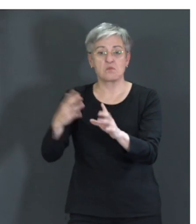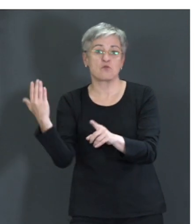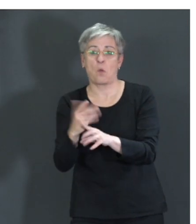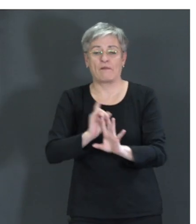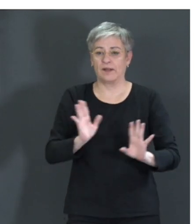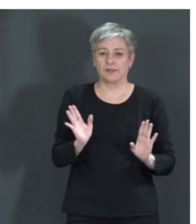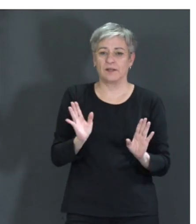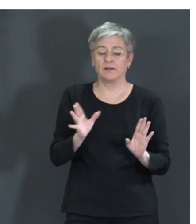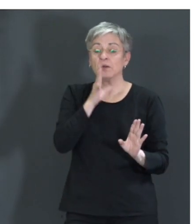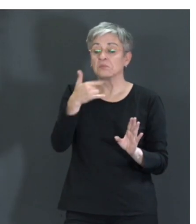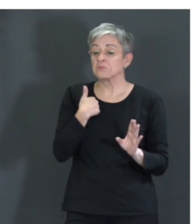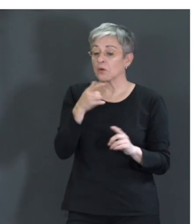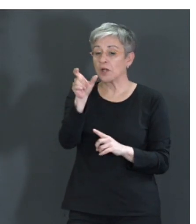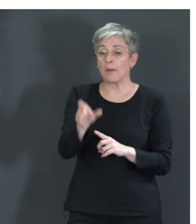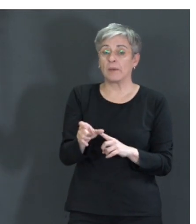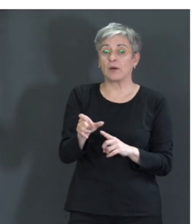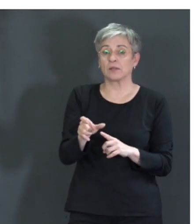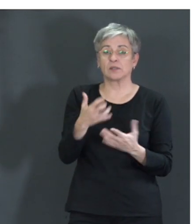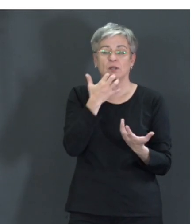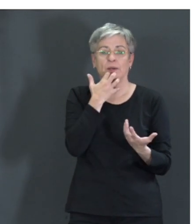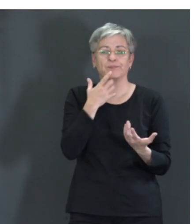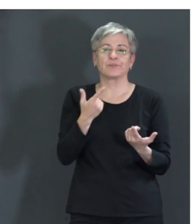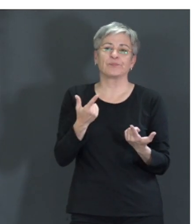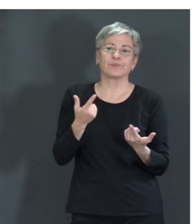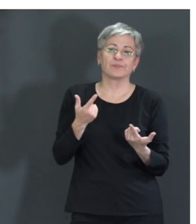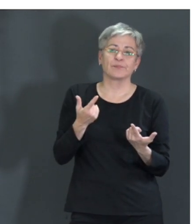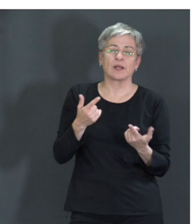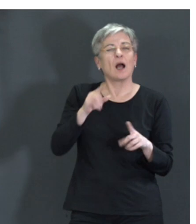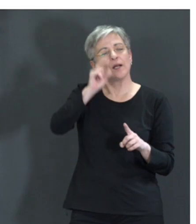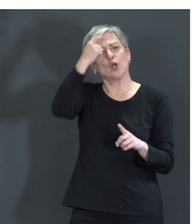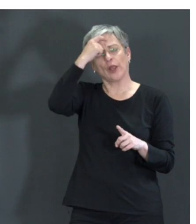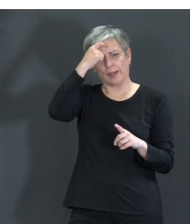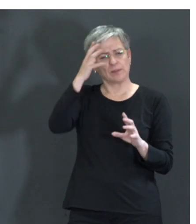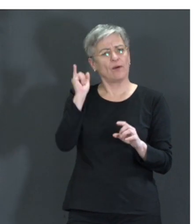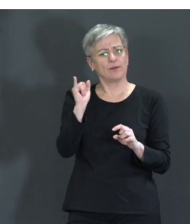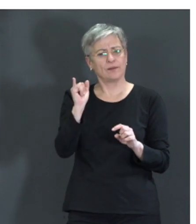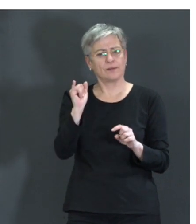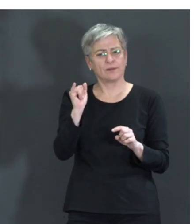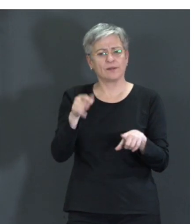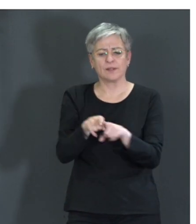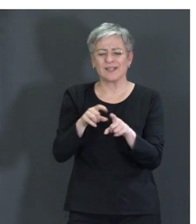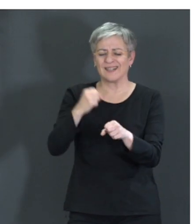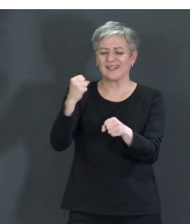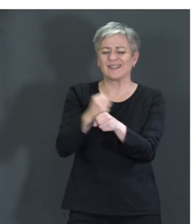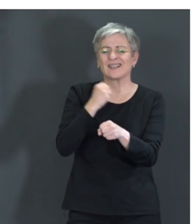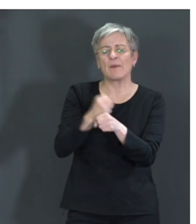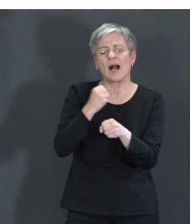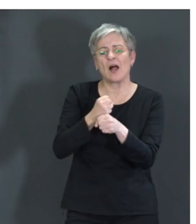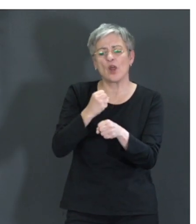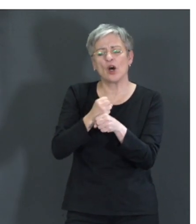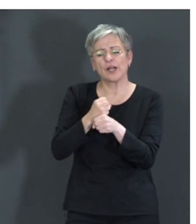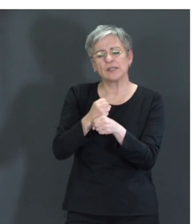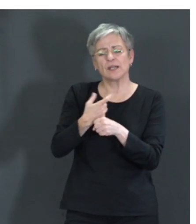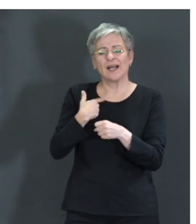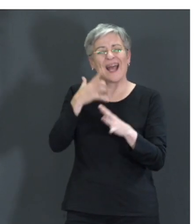ser una persona que no sea especialmente sensible. Hay un concepto en prevención de riesgos laborales que es el TES, trabajador especialmente sensible, que